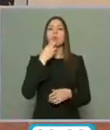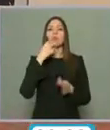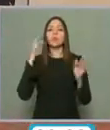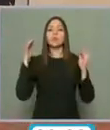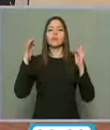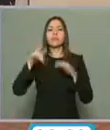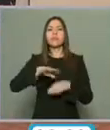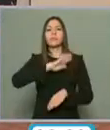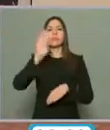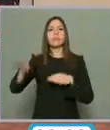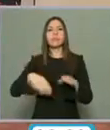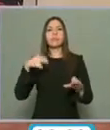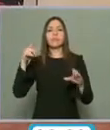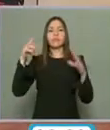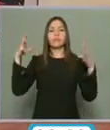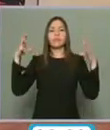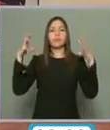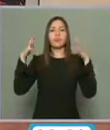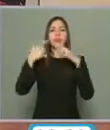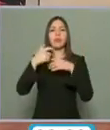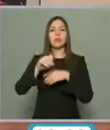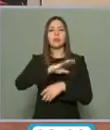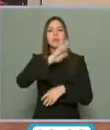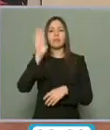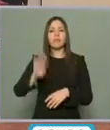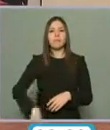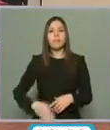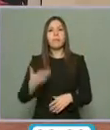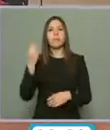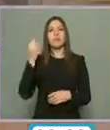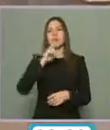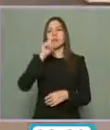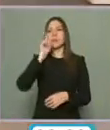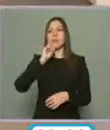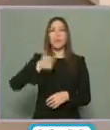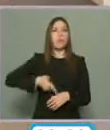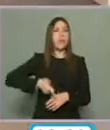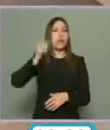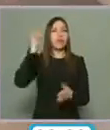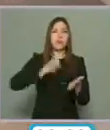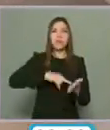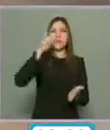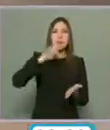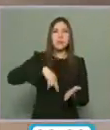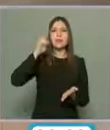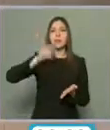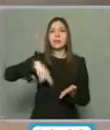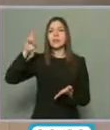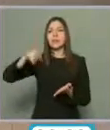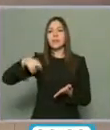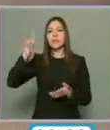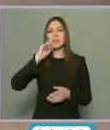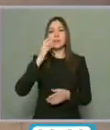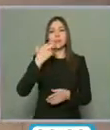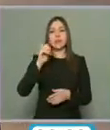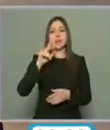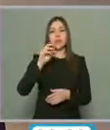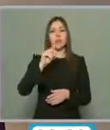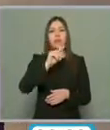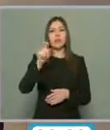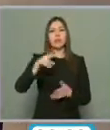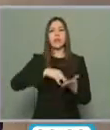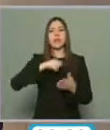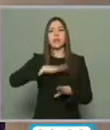concentración. Pues la cosa es que se pone a pintar como loca Charlotte Salomon y pinta más